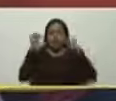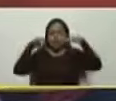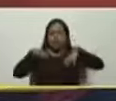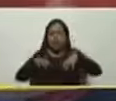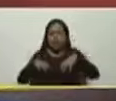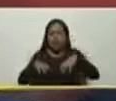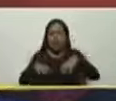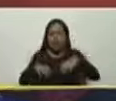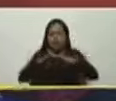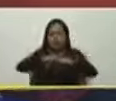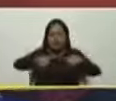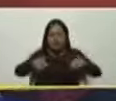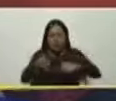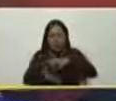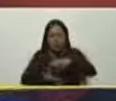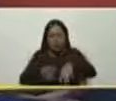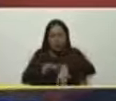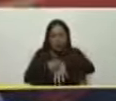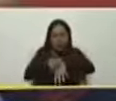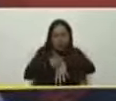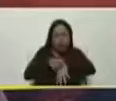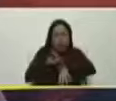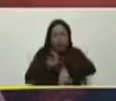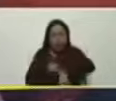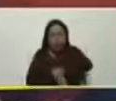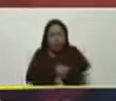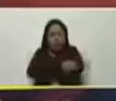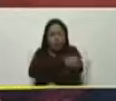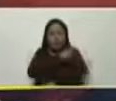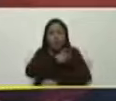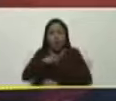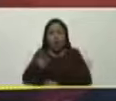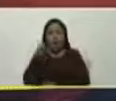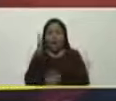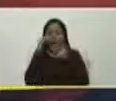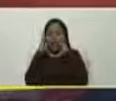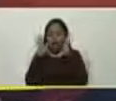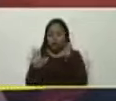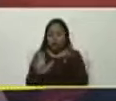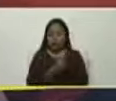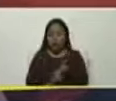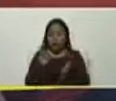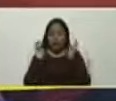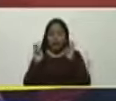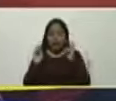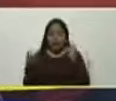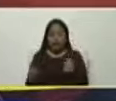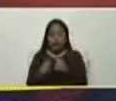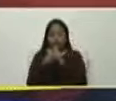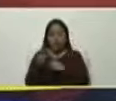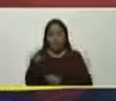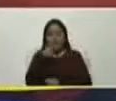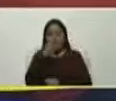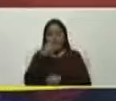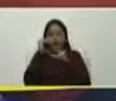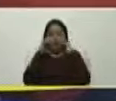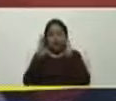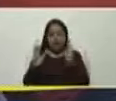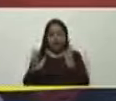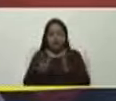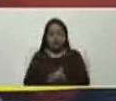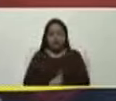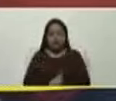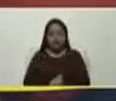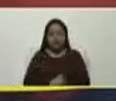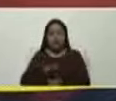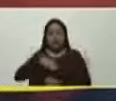barro. Y bueno, ya la ministra de Salud inmediatamente está atendiendo todo este tema con los medicamentos propios para esto y permite atender